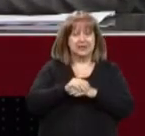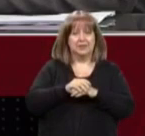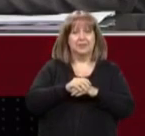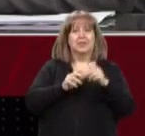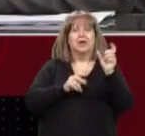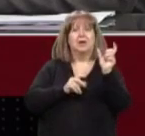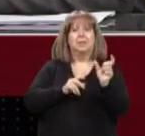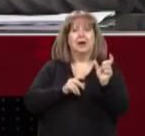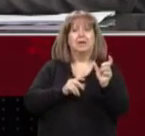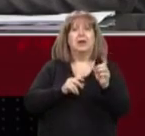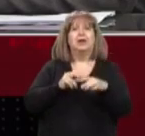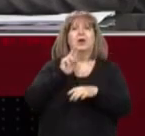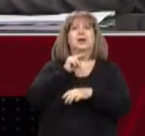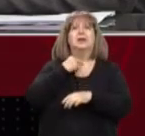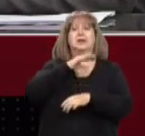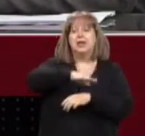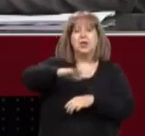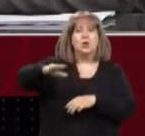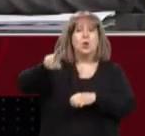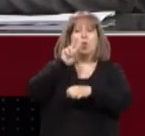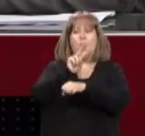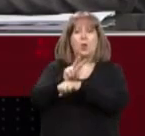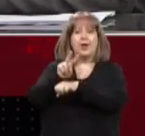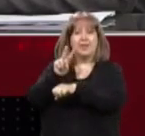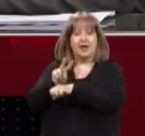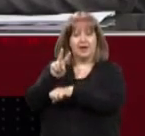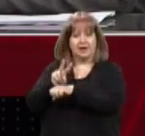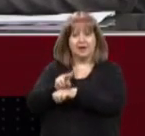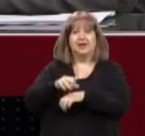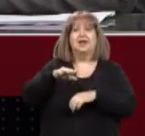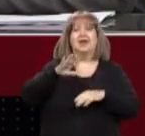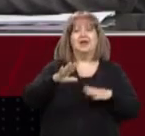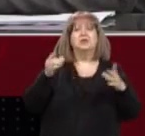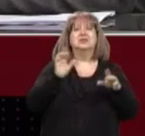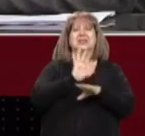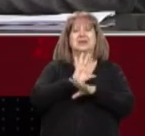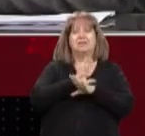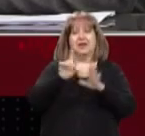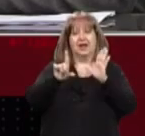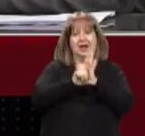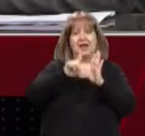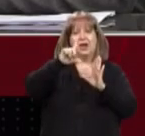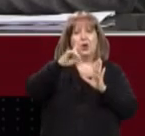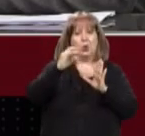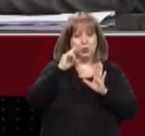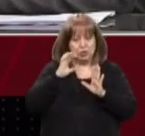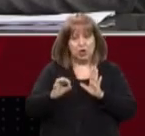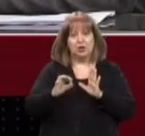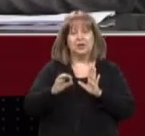sola palabra. Por favor. Cuidar los niños. Cuidar a los niños. En eso se resume la ley Lucio. Concientizar a la